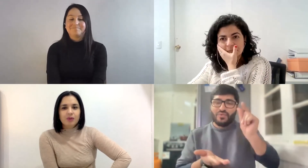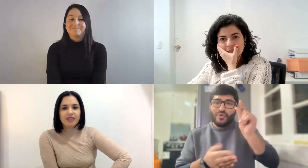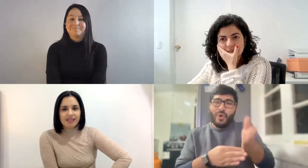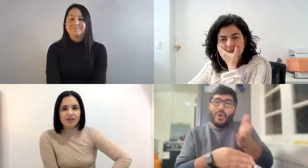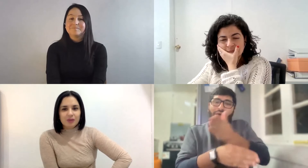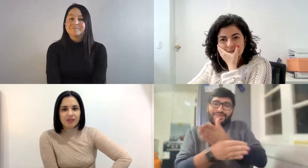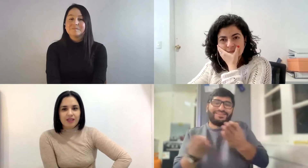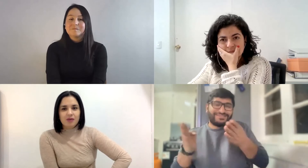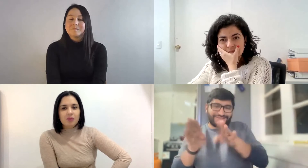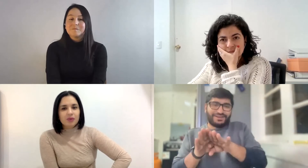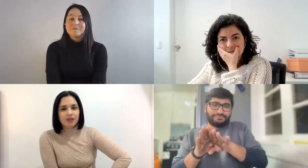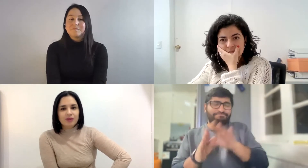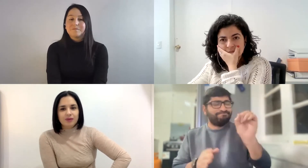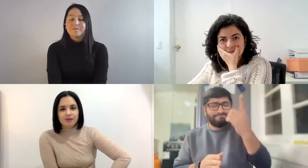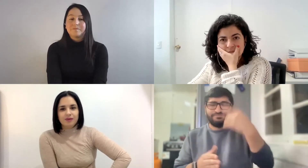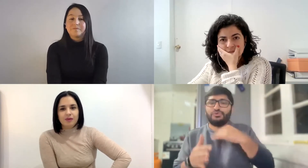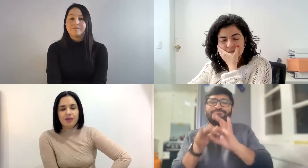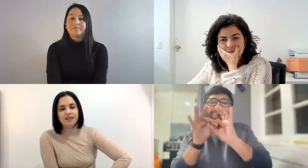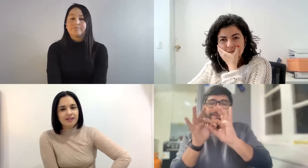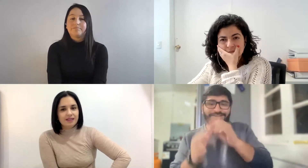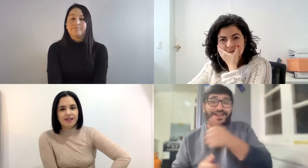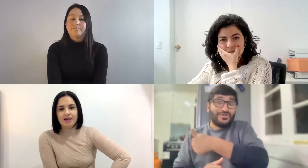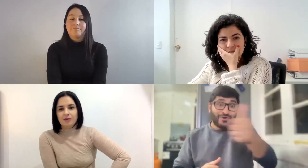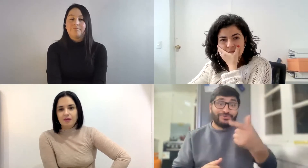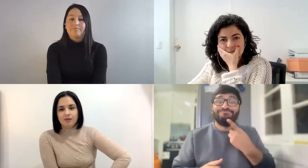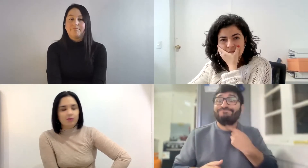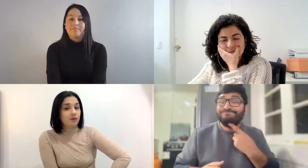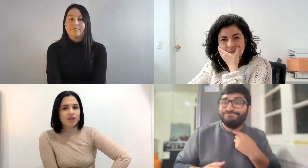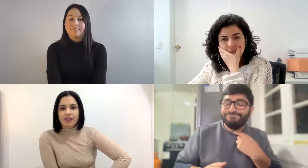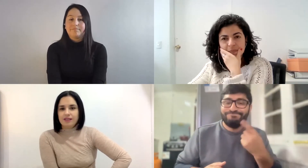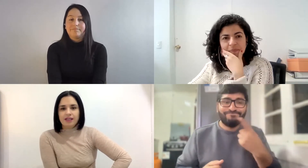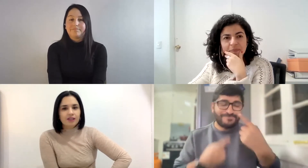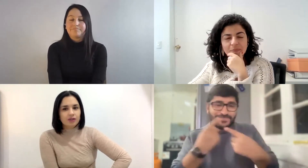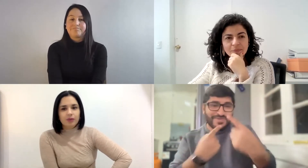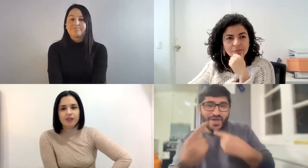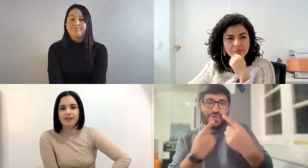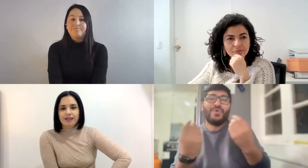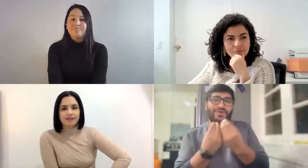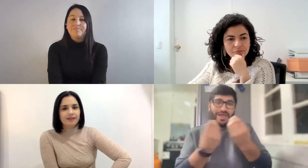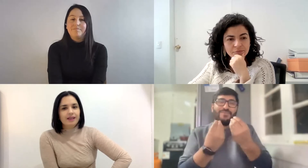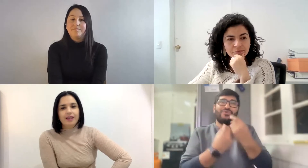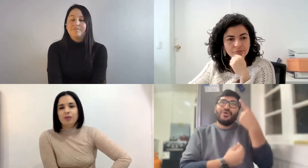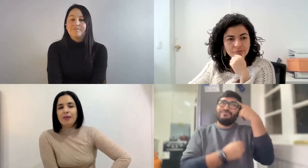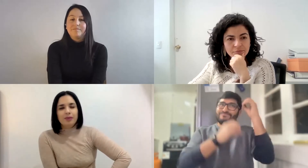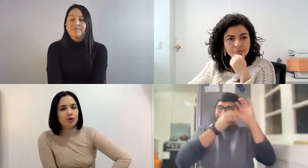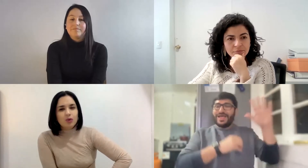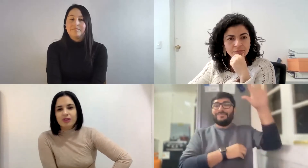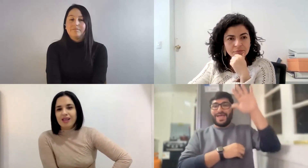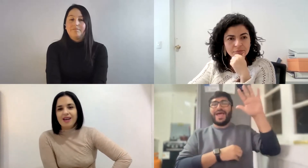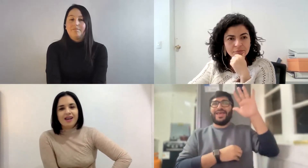Me gustaría con ustedes un poquito, antes de cerrar, primero agradecerles a todos por el interés, por